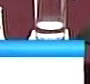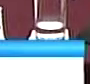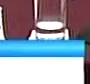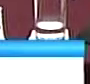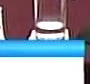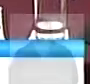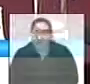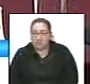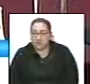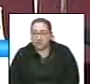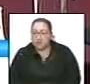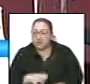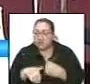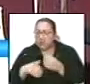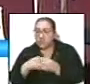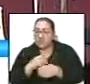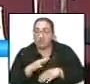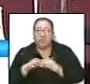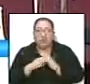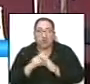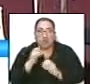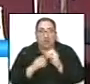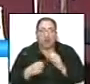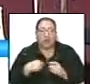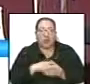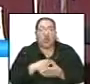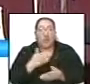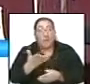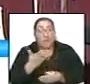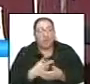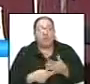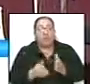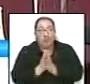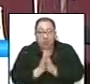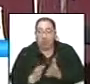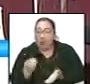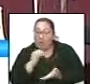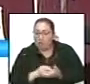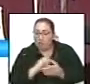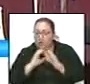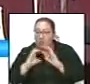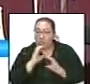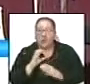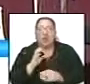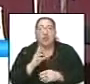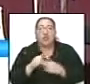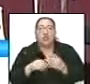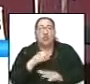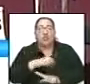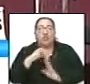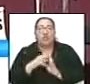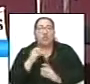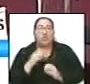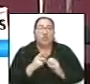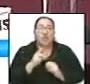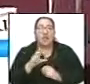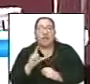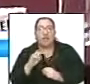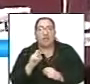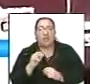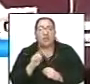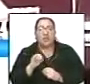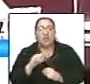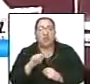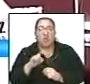reforma, yo le pido que reconsidere la discusión, el debate del proyecto de reforma del levantamiento de